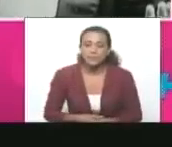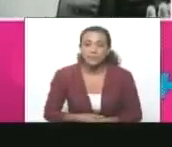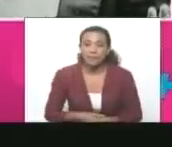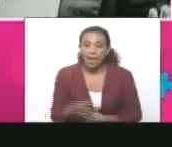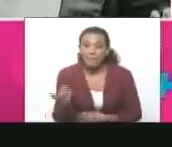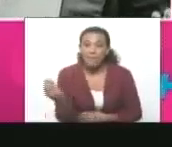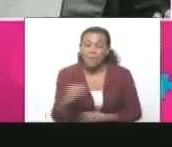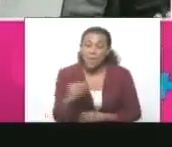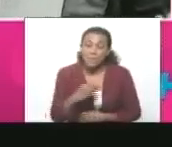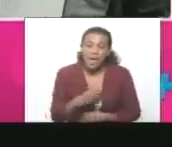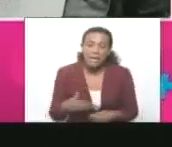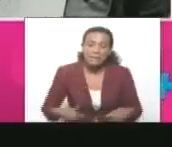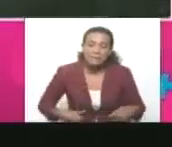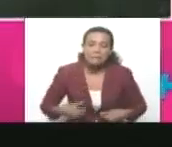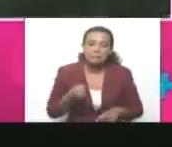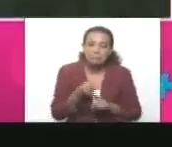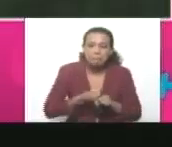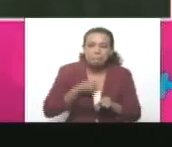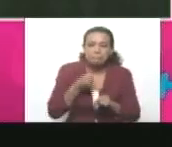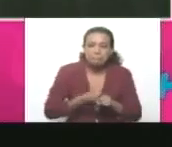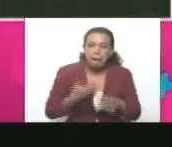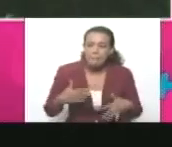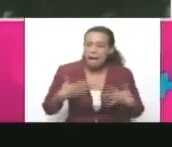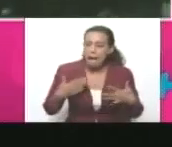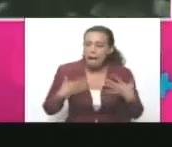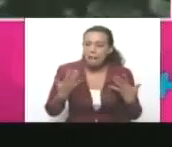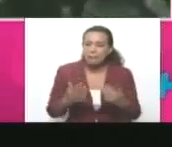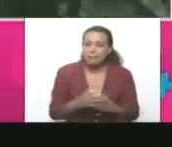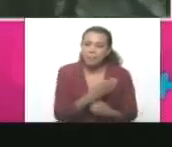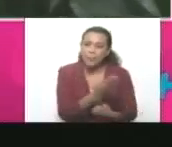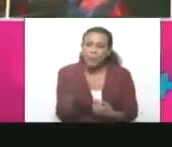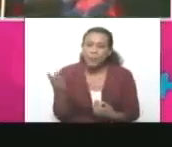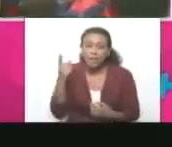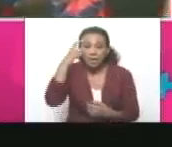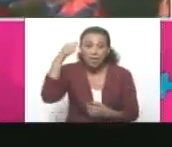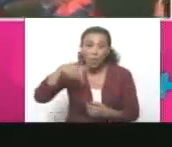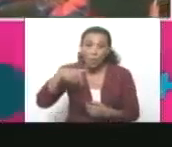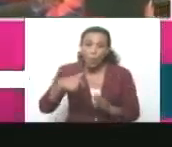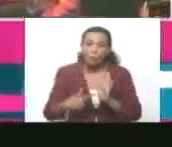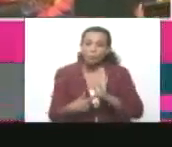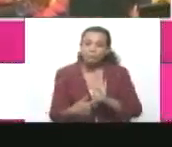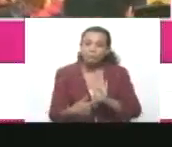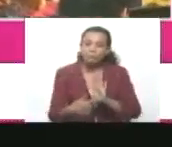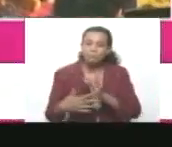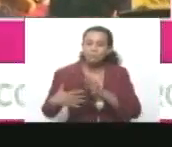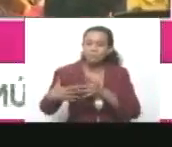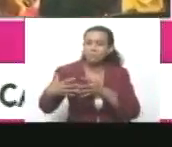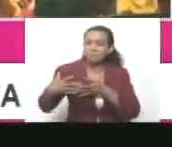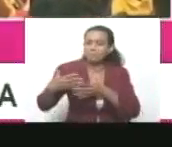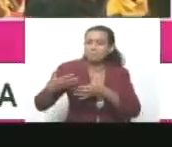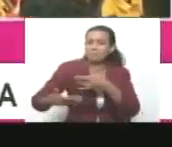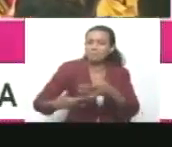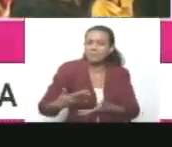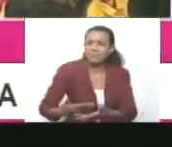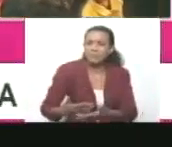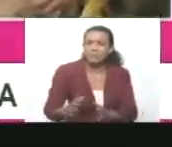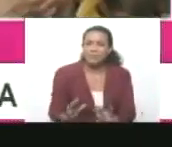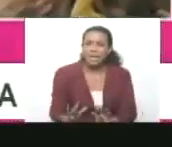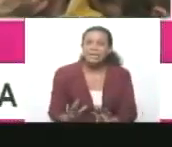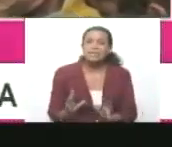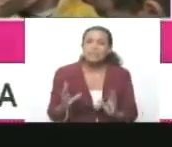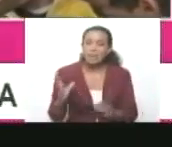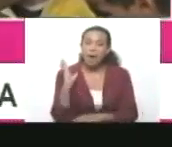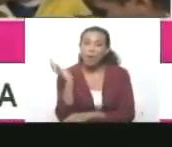cantar, tocar y luchar con más ánimo que nunca, y que hoy en día se ha cumplido con el